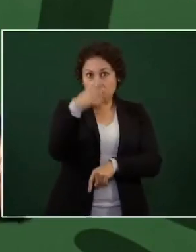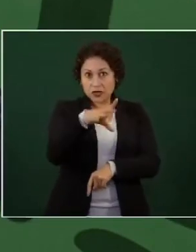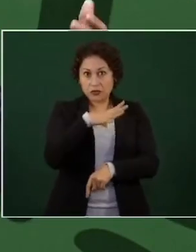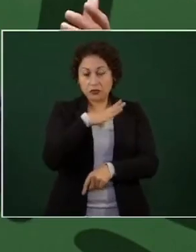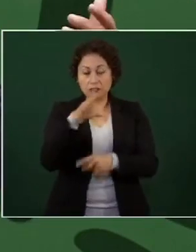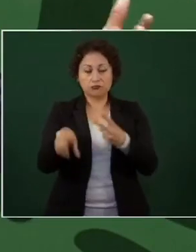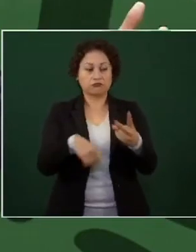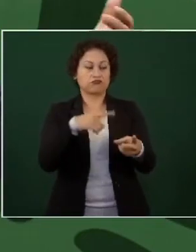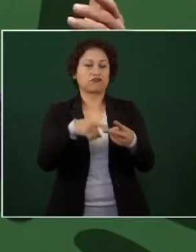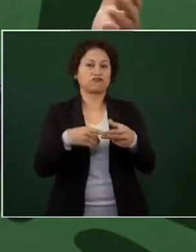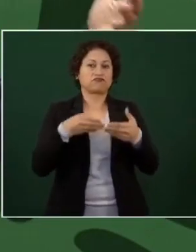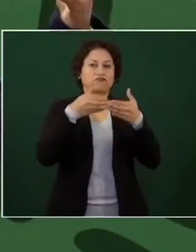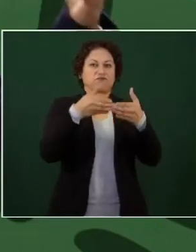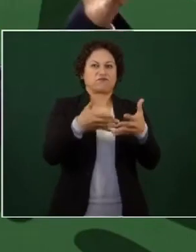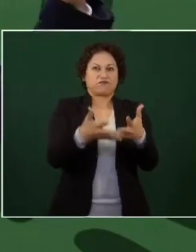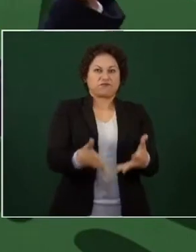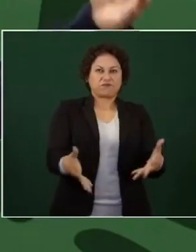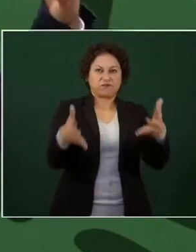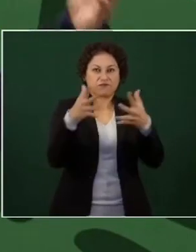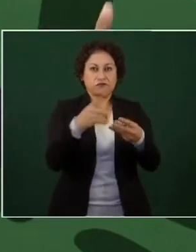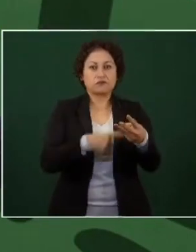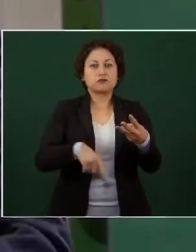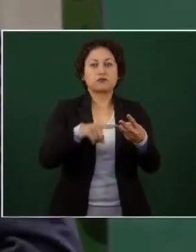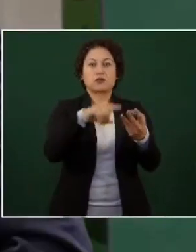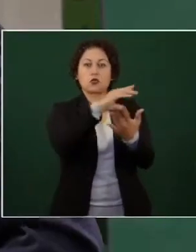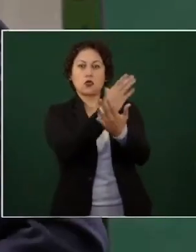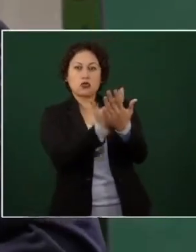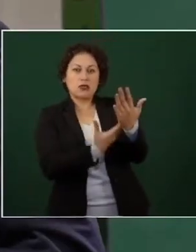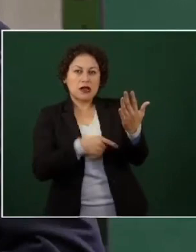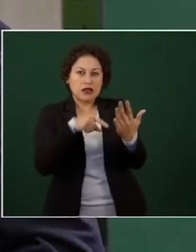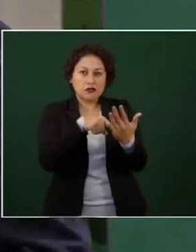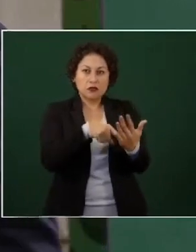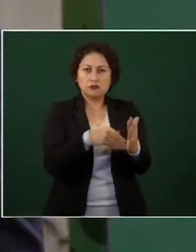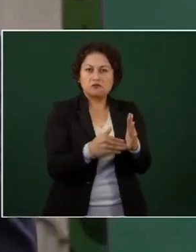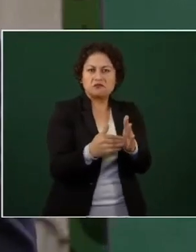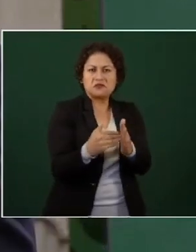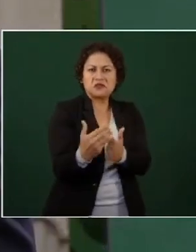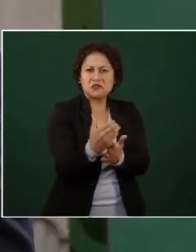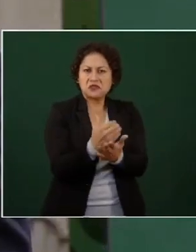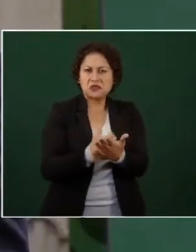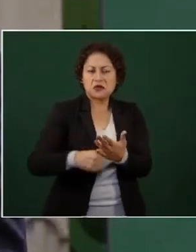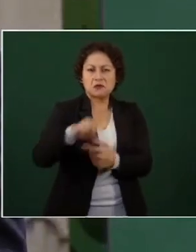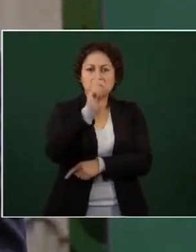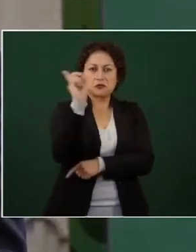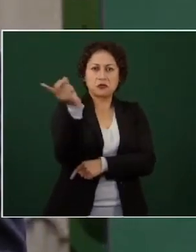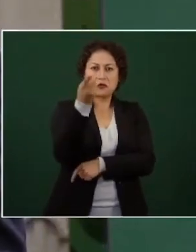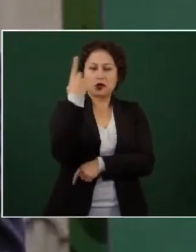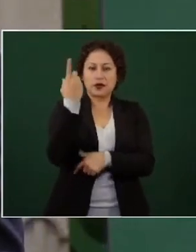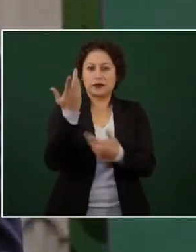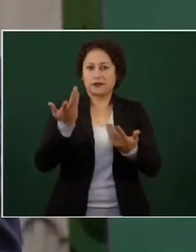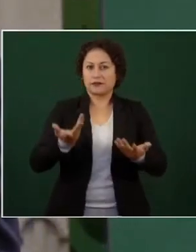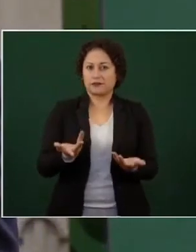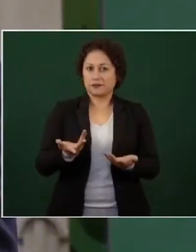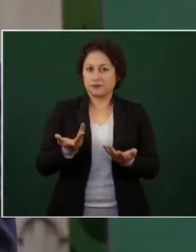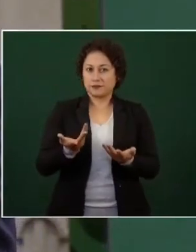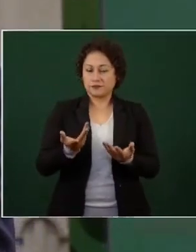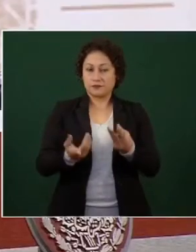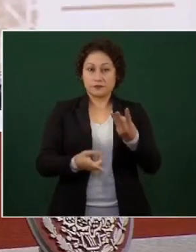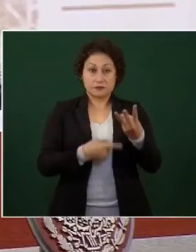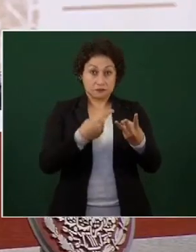la obtención de contratos millonarios en dólares.